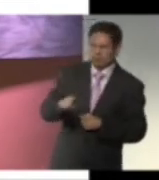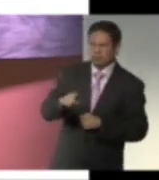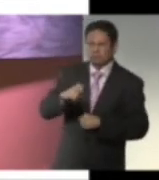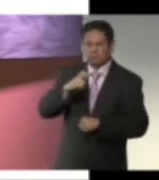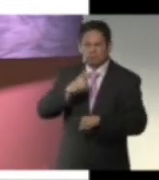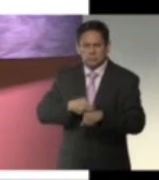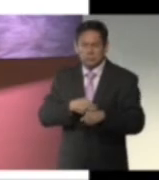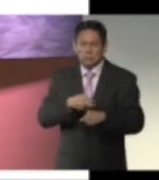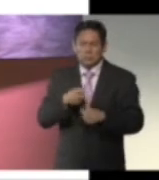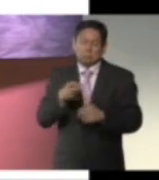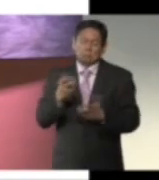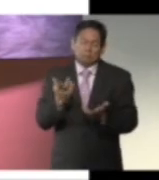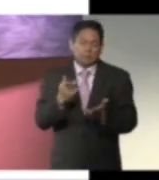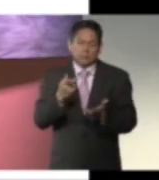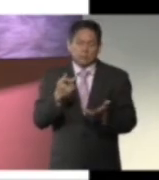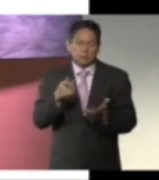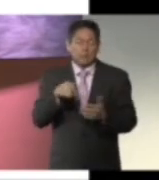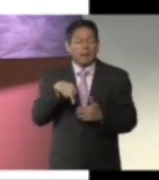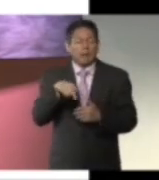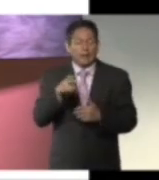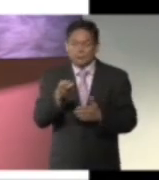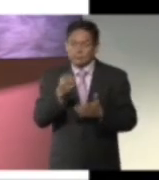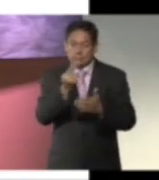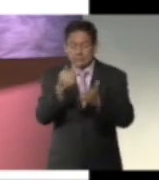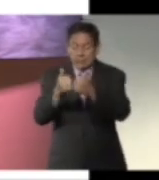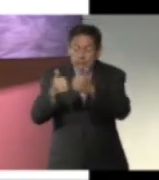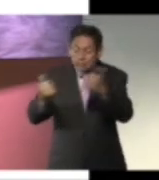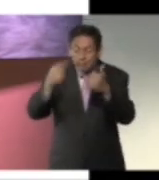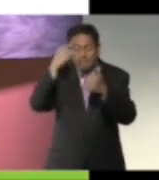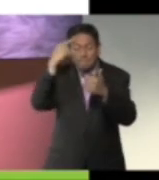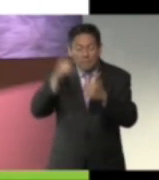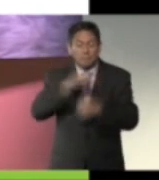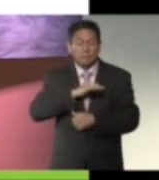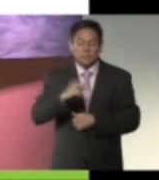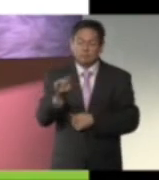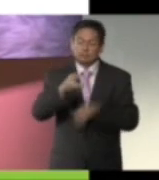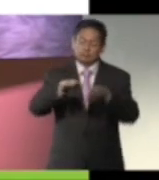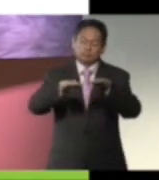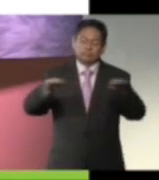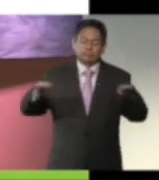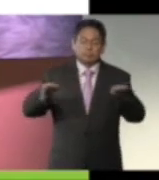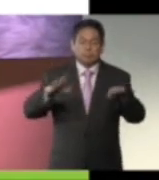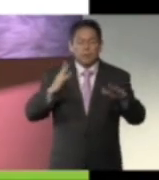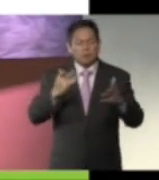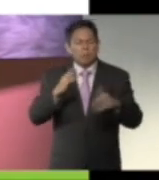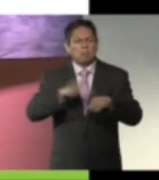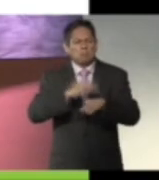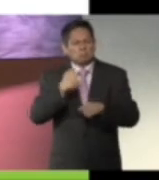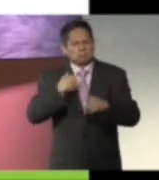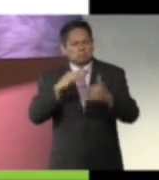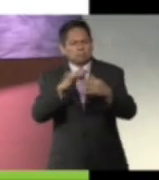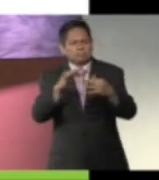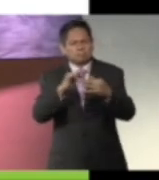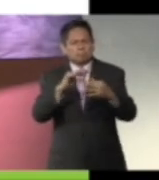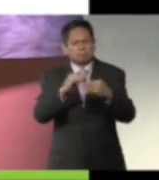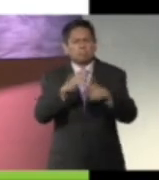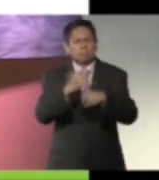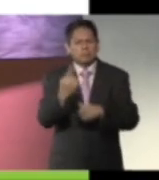pasar estas brechas y construir igualdad. Pero ¿por qué traigo a colación todo esto?